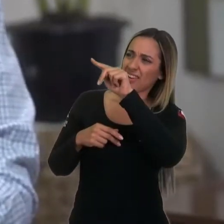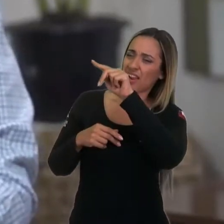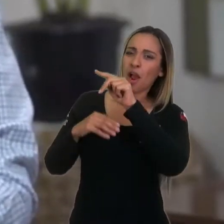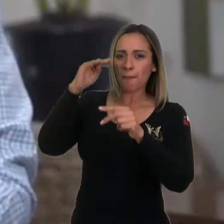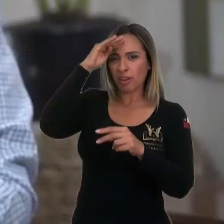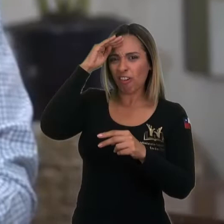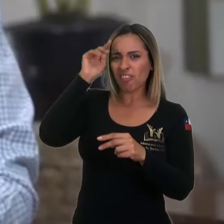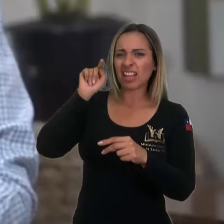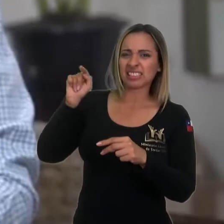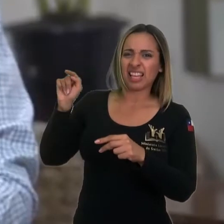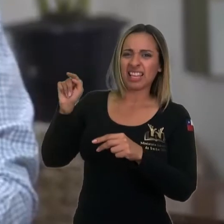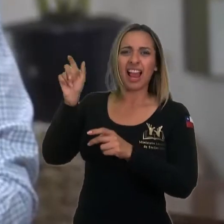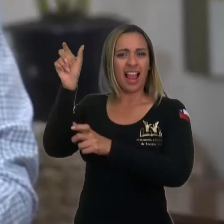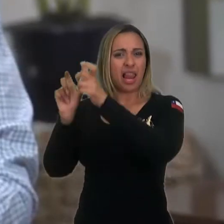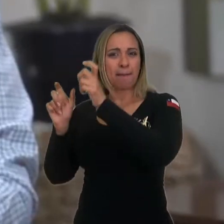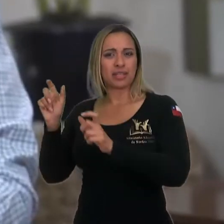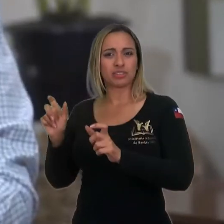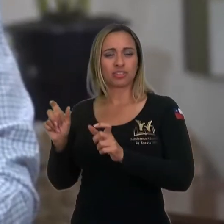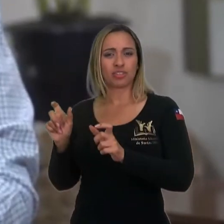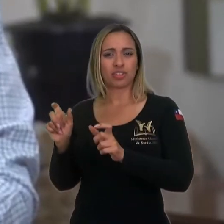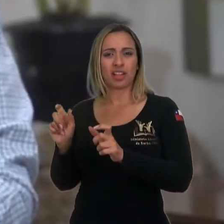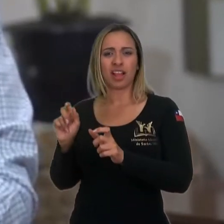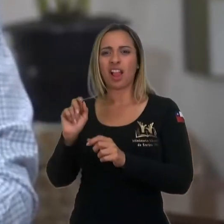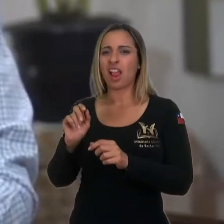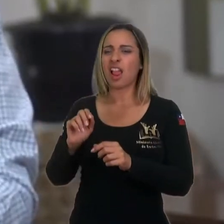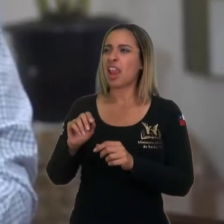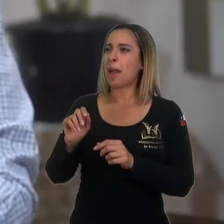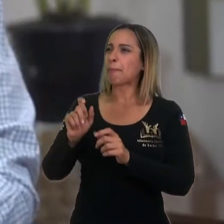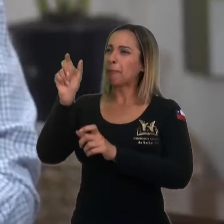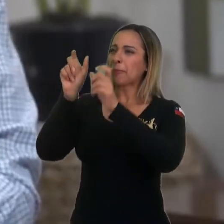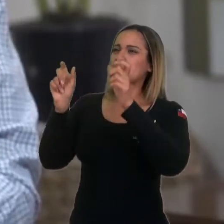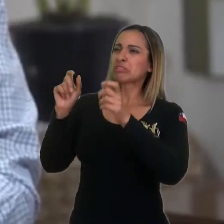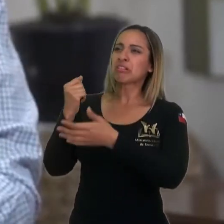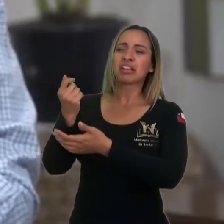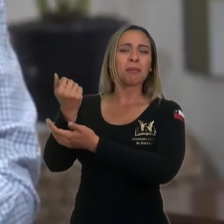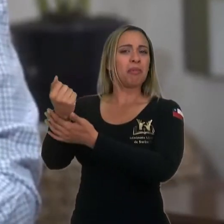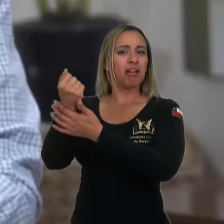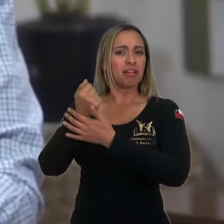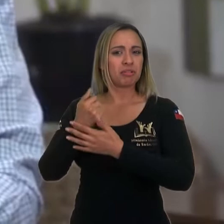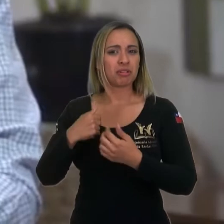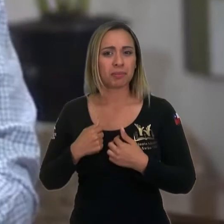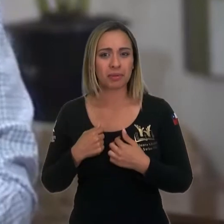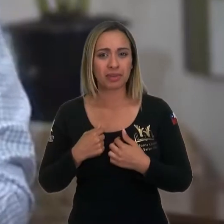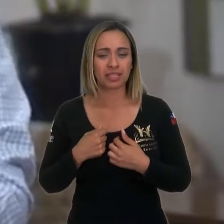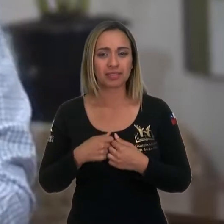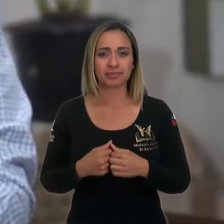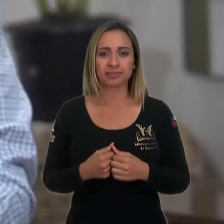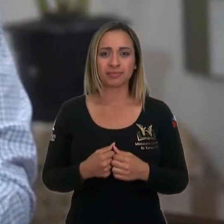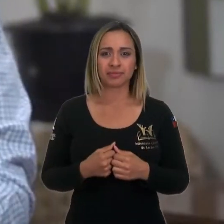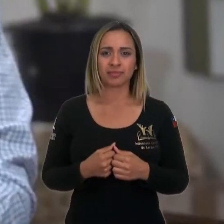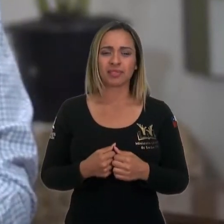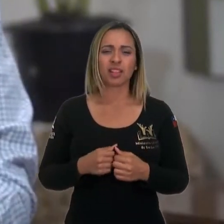¿tengo que buscar ayuda en los seres humanos, en los dioses paganos, en los pequeños dioses que el ser humano inventa cada día?